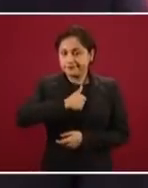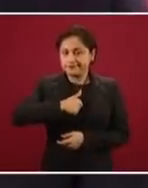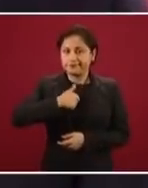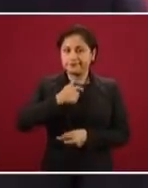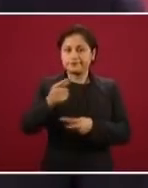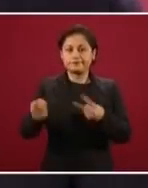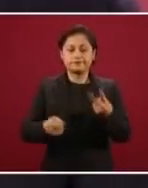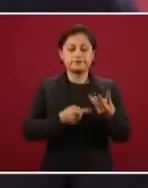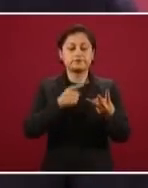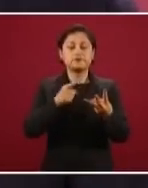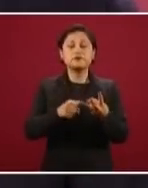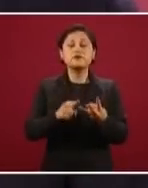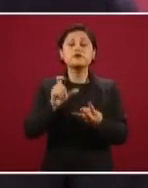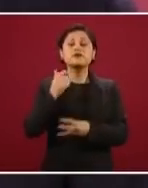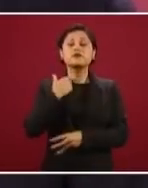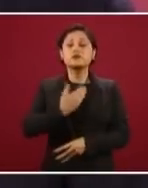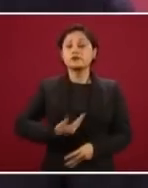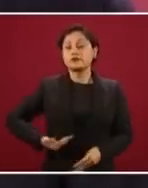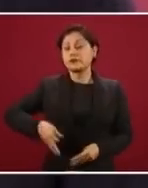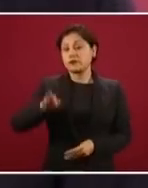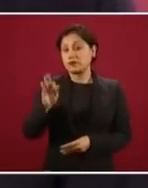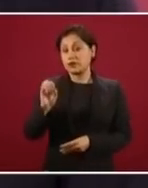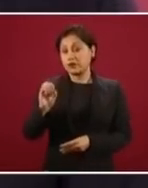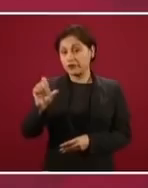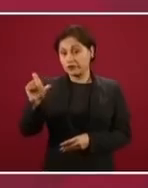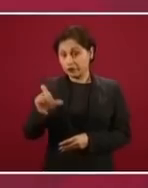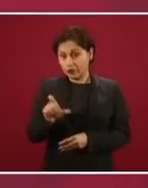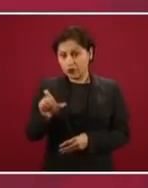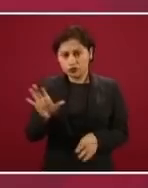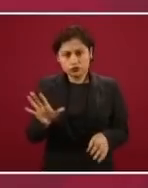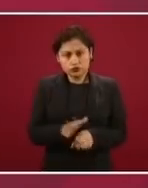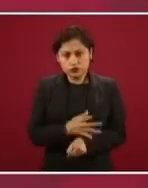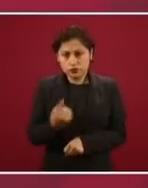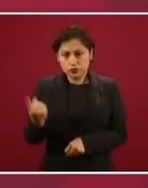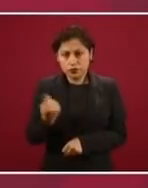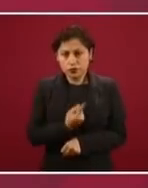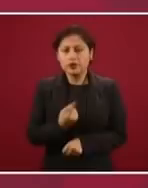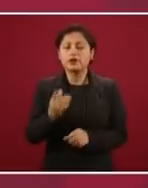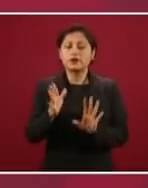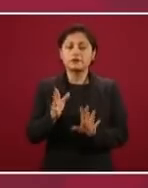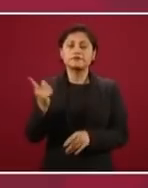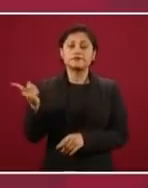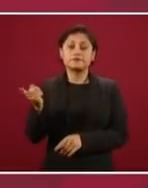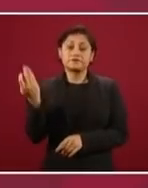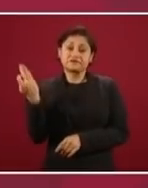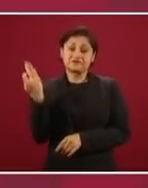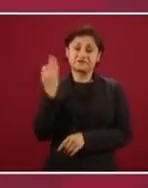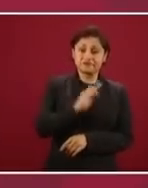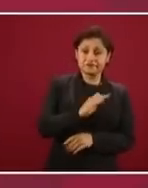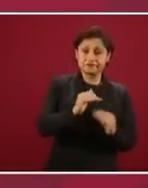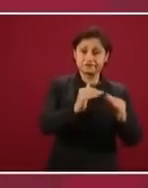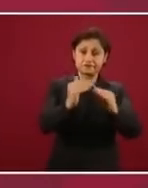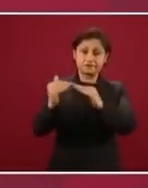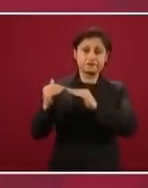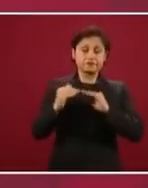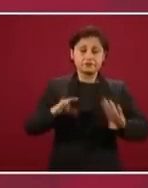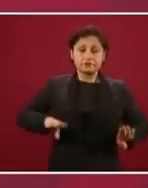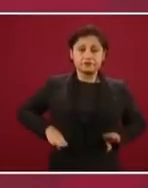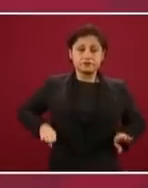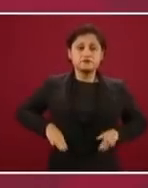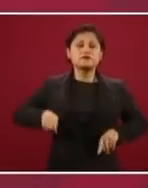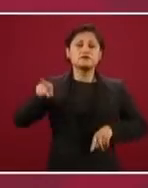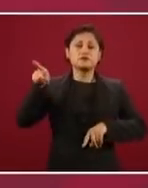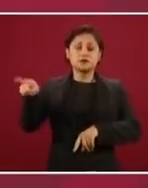foxx x traición a la democracia por delito